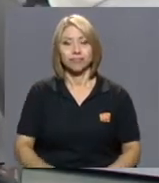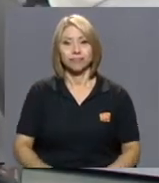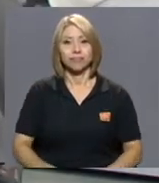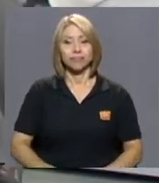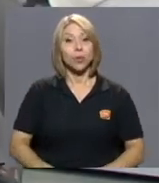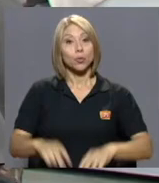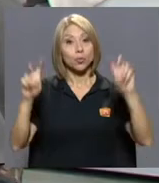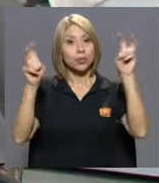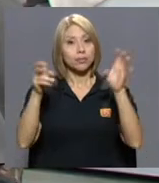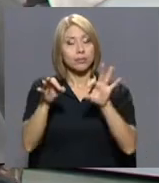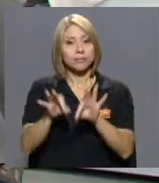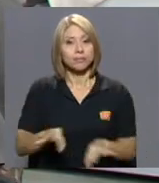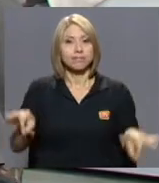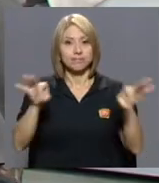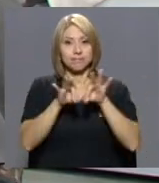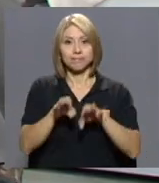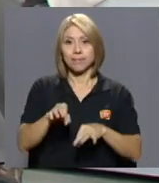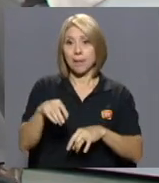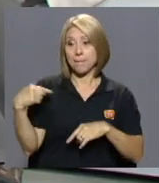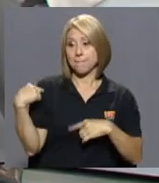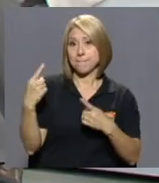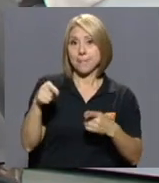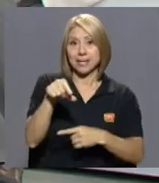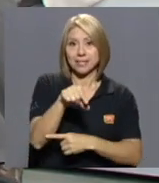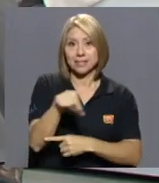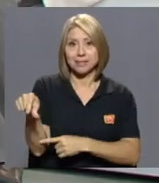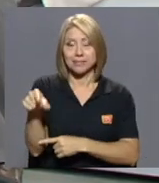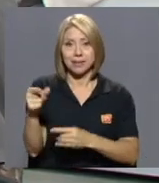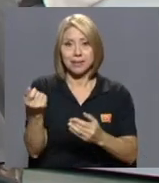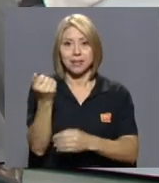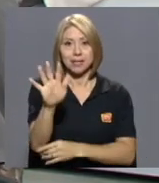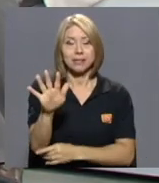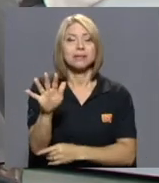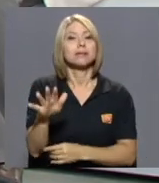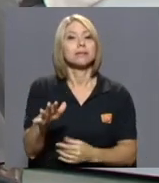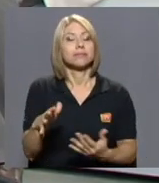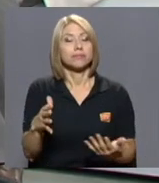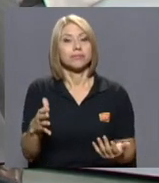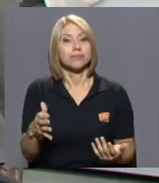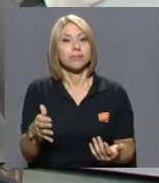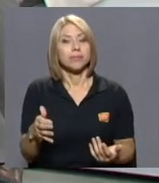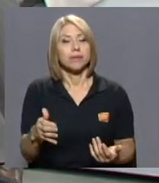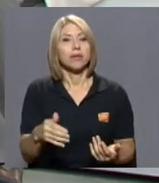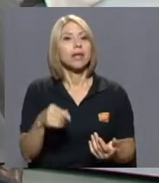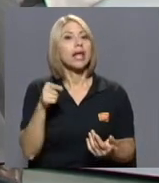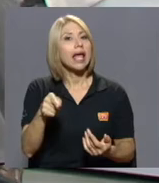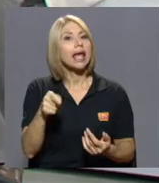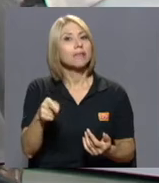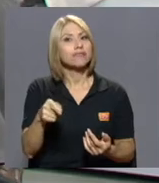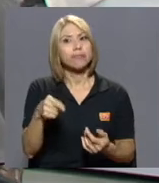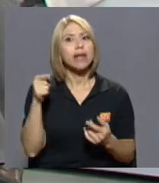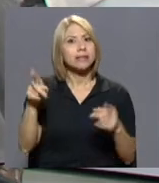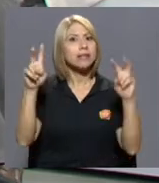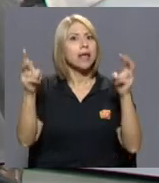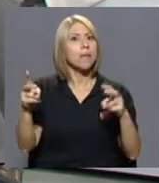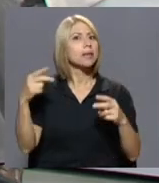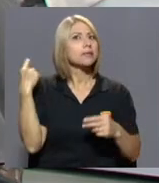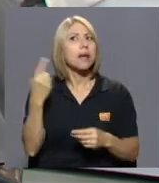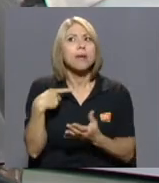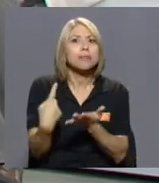Tema muy importante para esta semana en el 15 y que ha sido de algún modo de presencia durante todo el año,